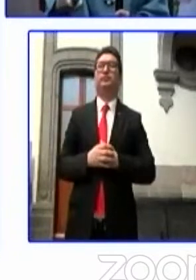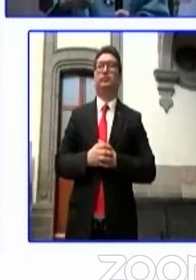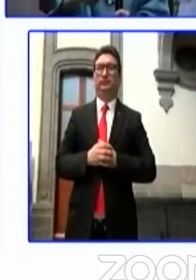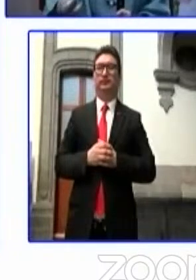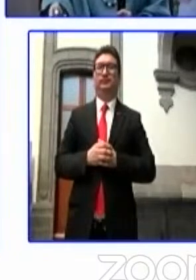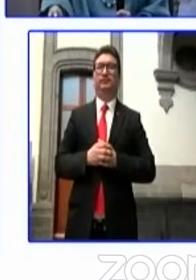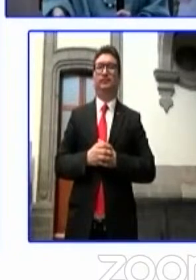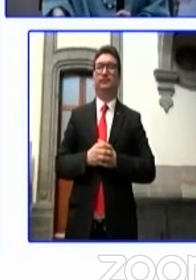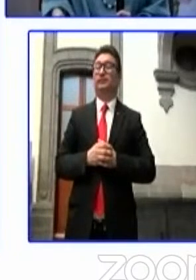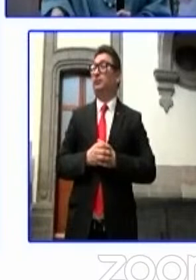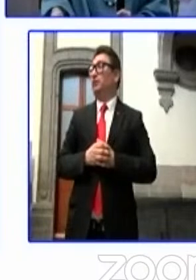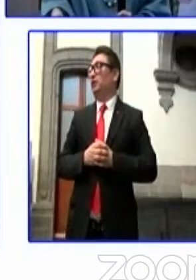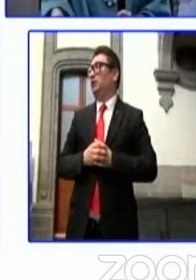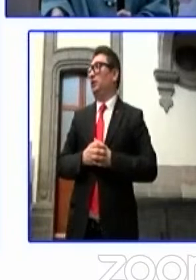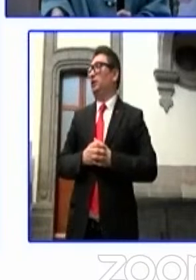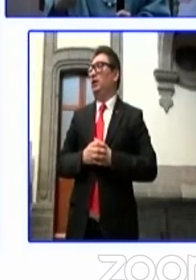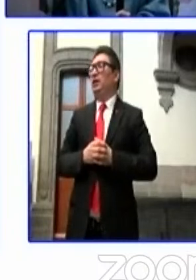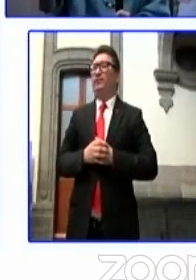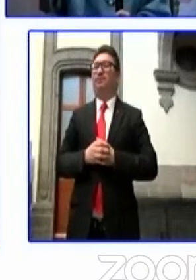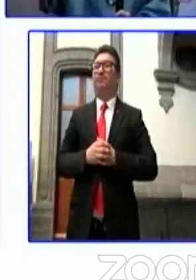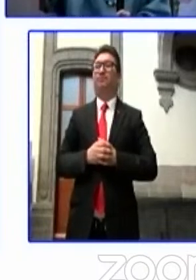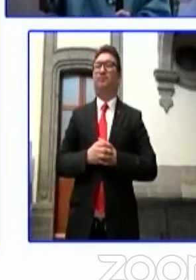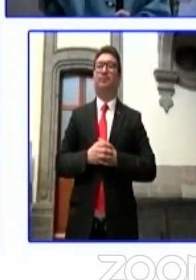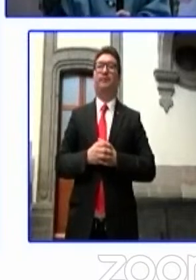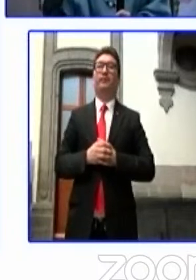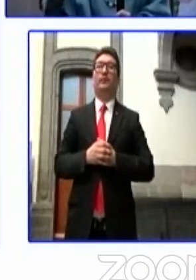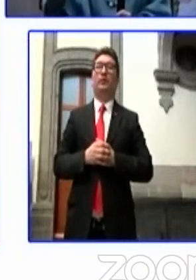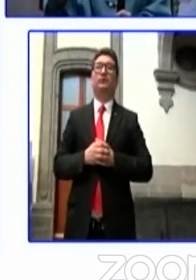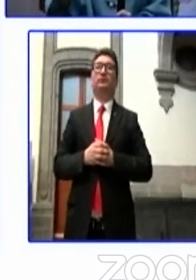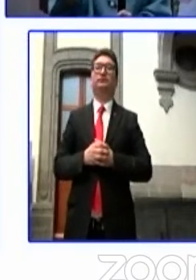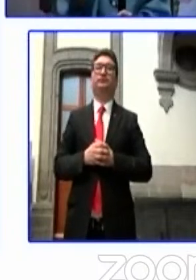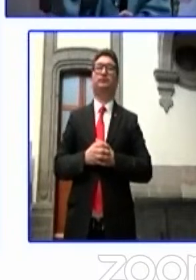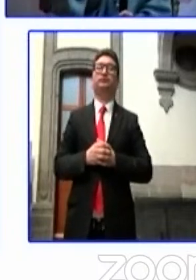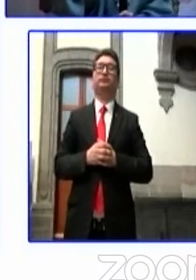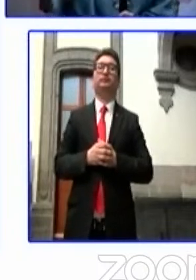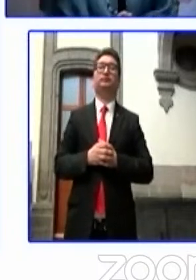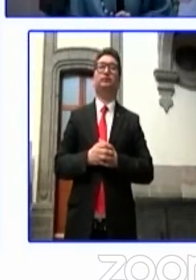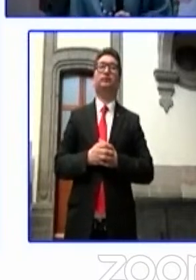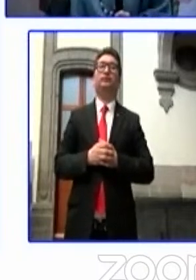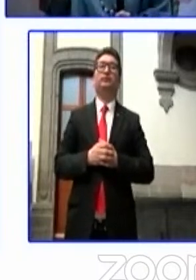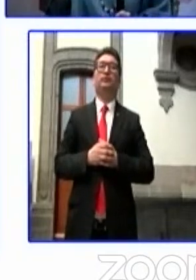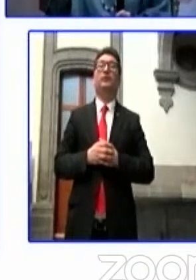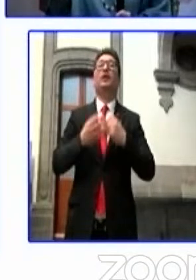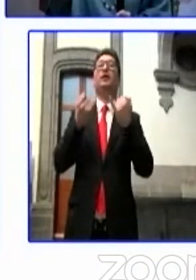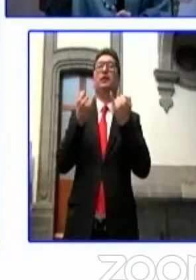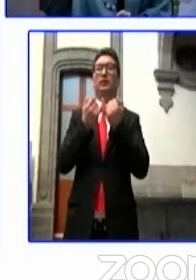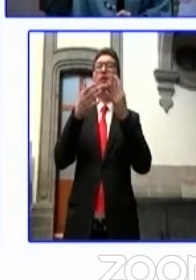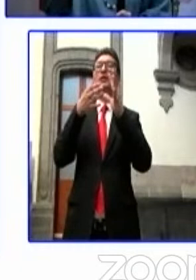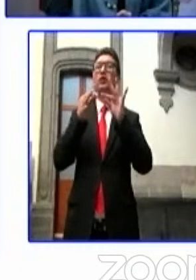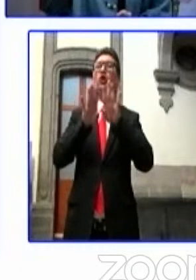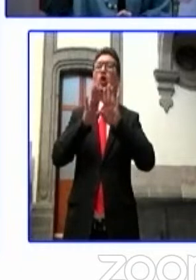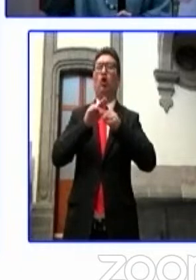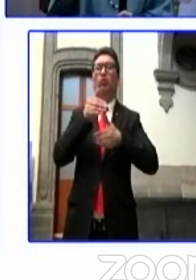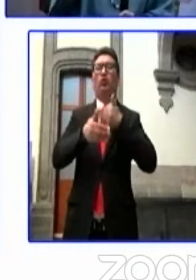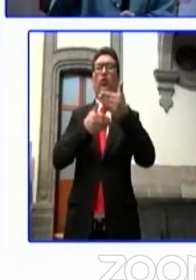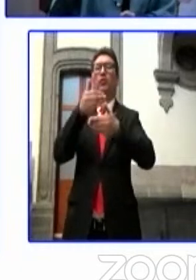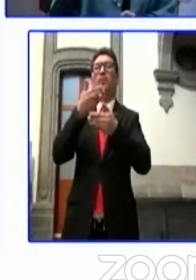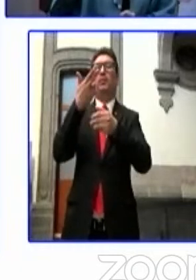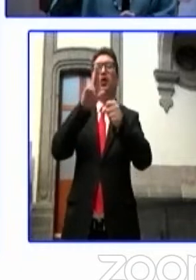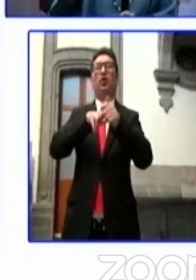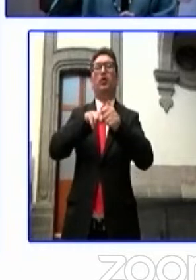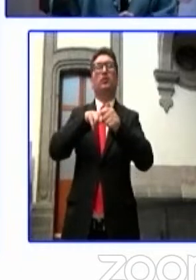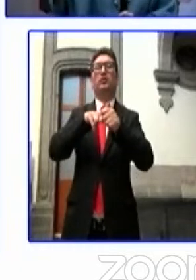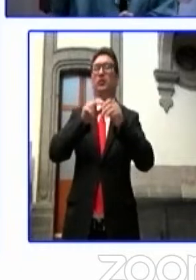¿Qué hago? Nos habla de los elementos para los procesos de desinstitucionalización.